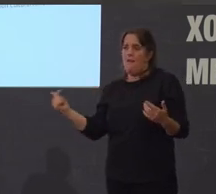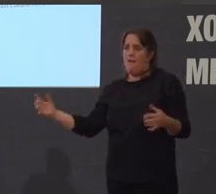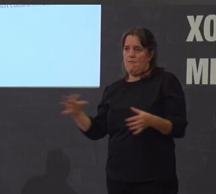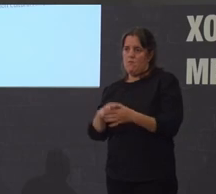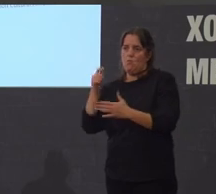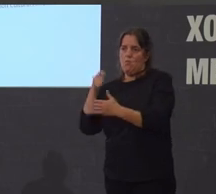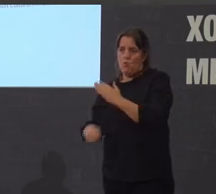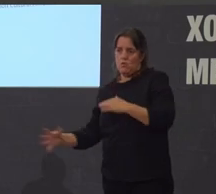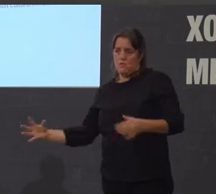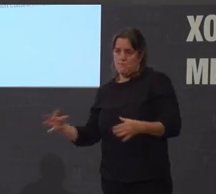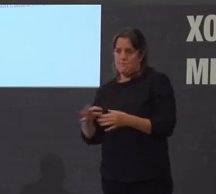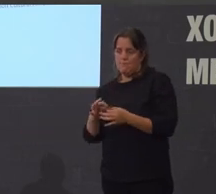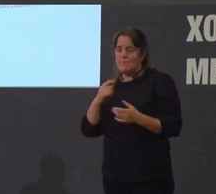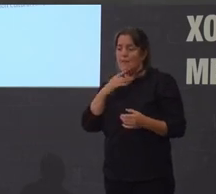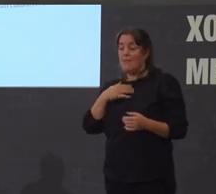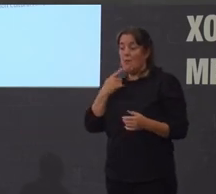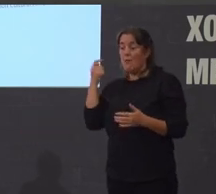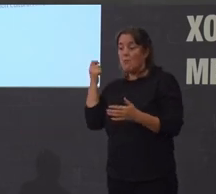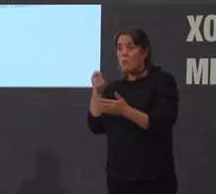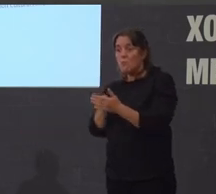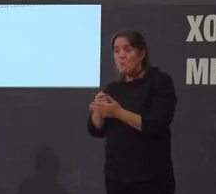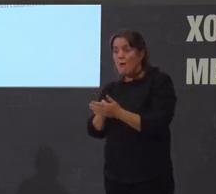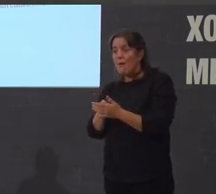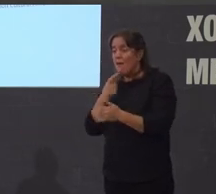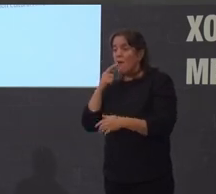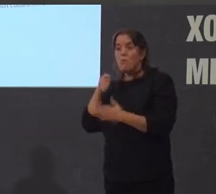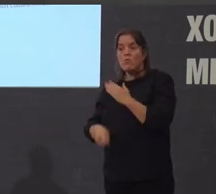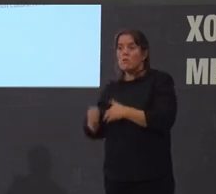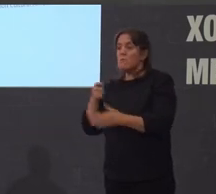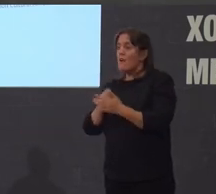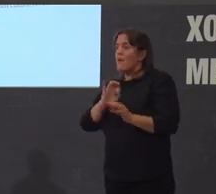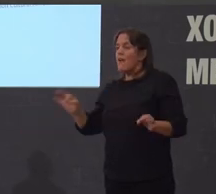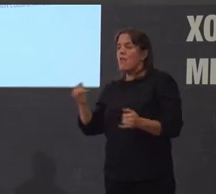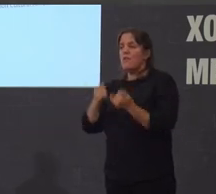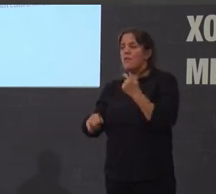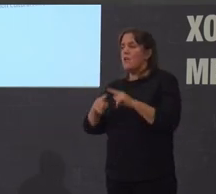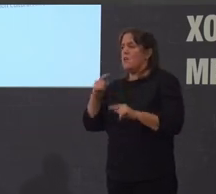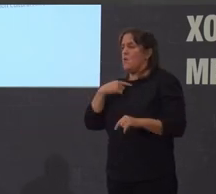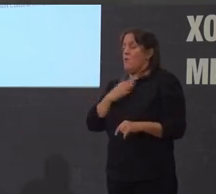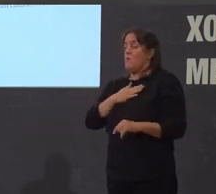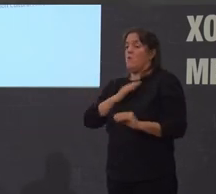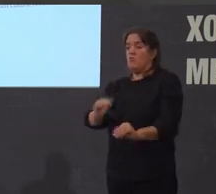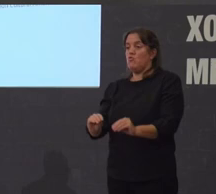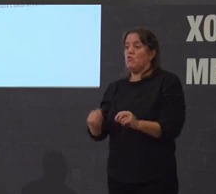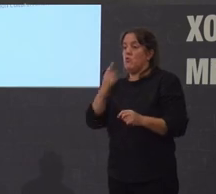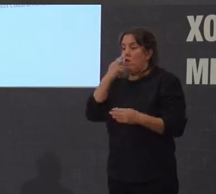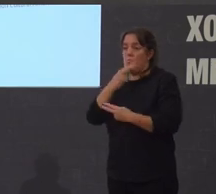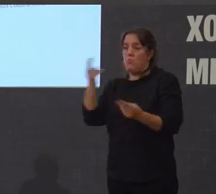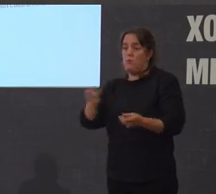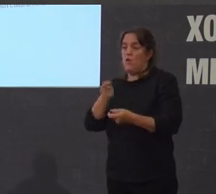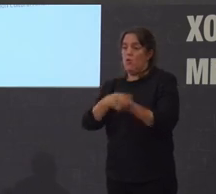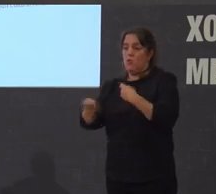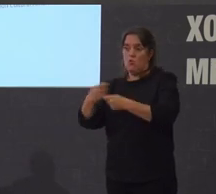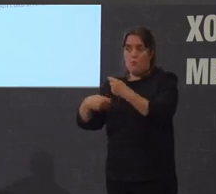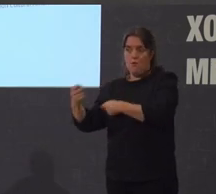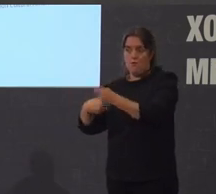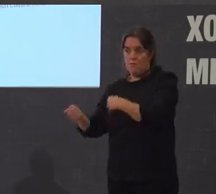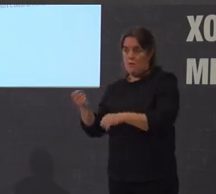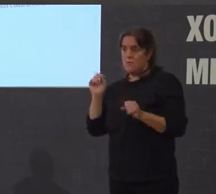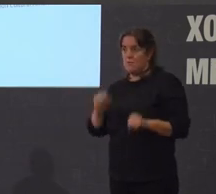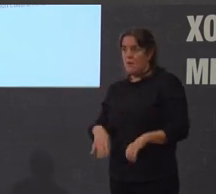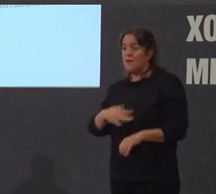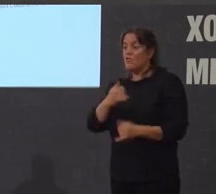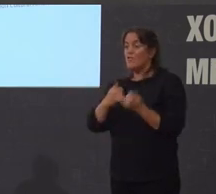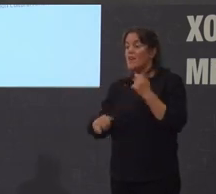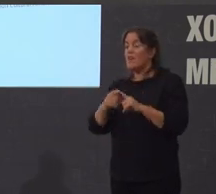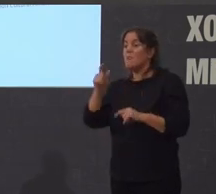impago de las multas llevaba a subasta dos veces a esposas públicas y es todo un lugar a todo un entramado de